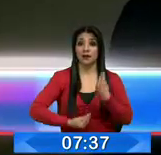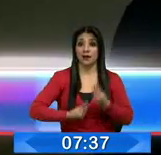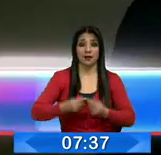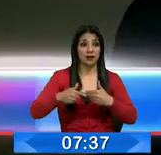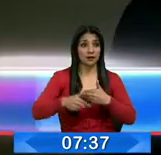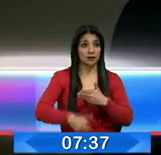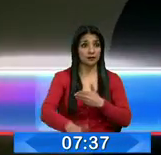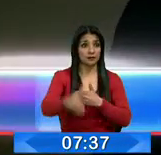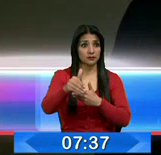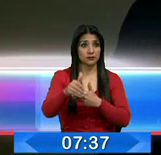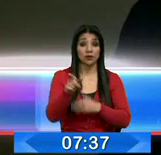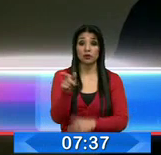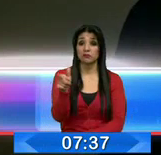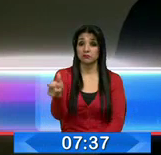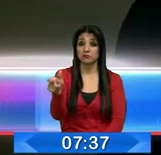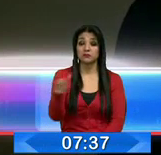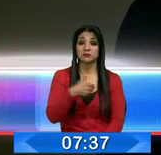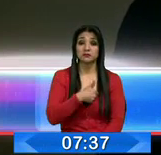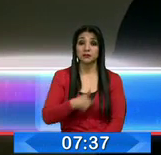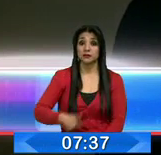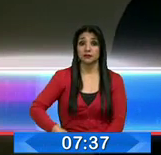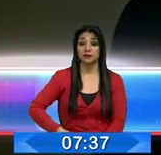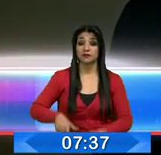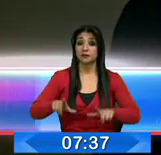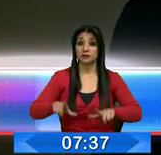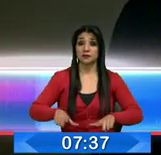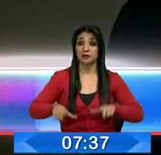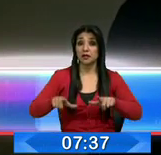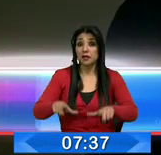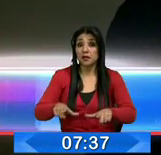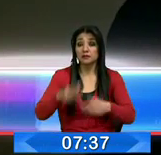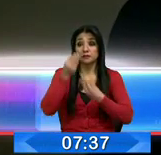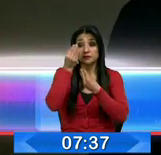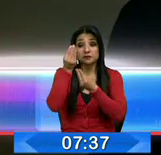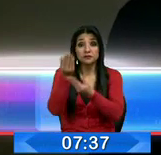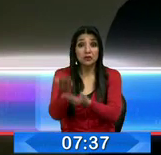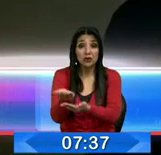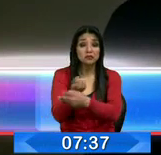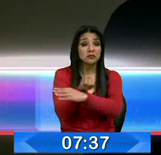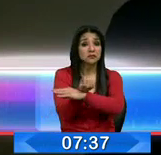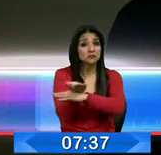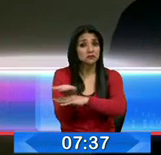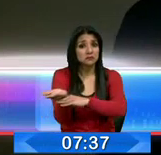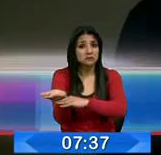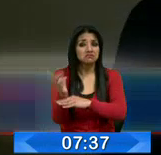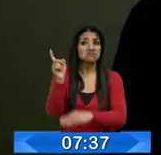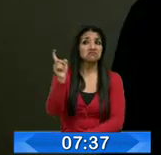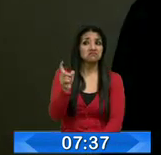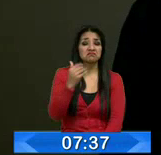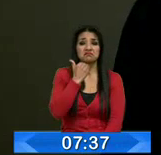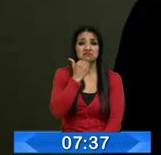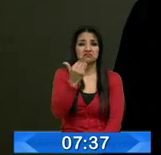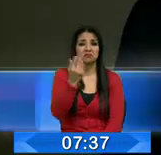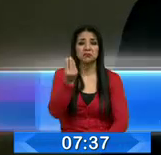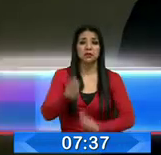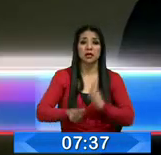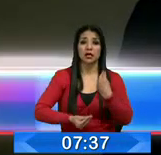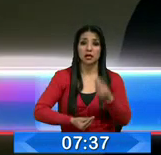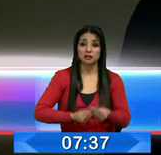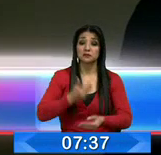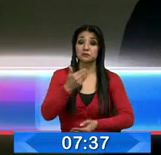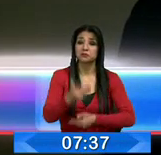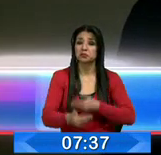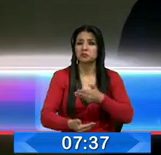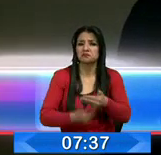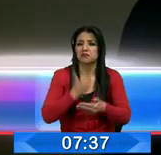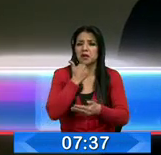dar, inclusive al mismo presidente le dirán sus recomendaciones necesarias para proceder